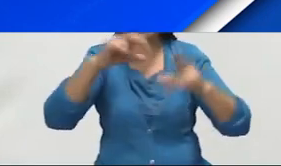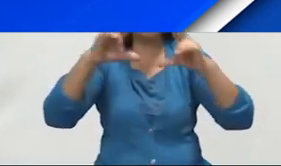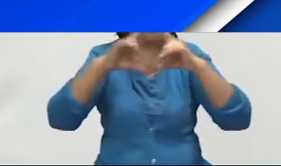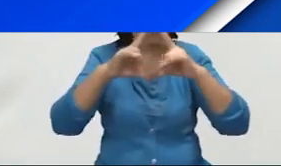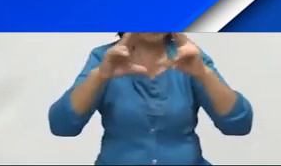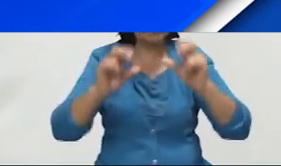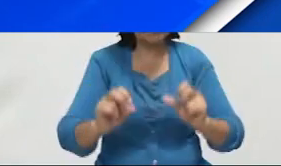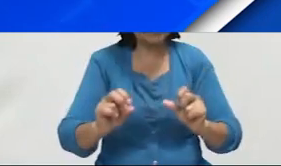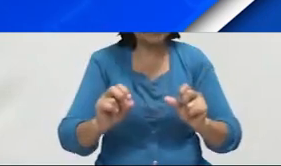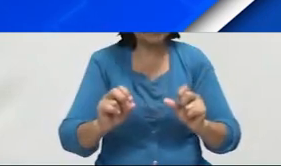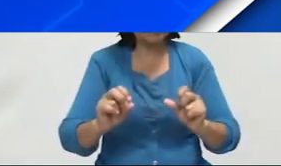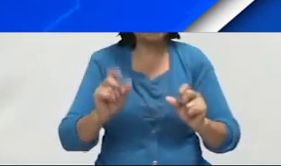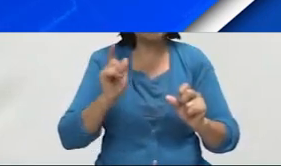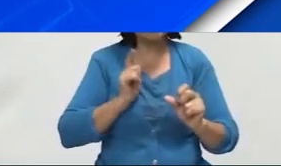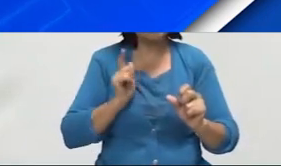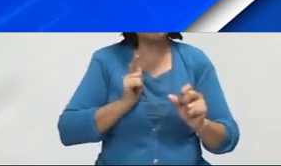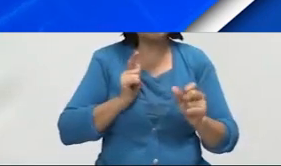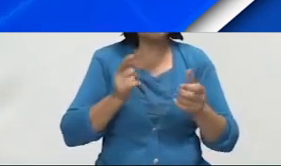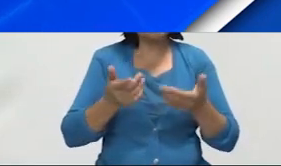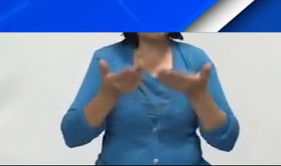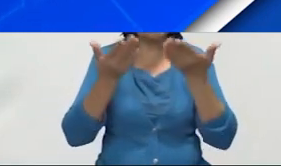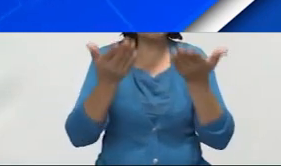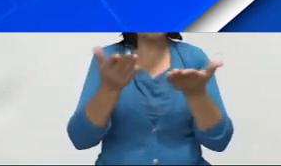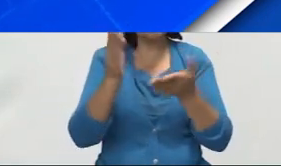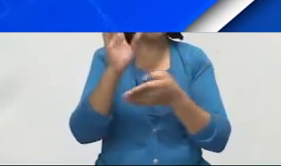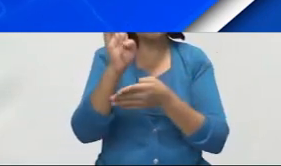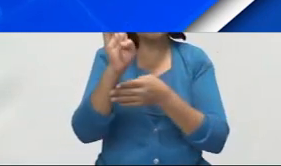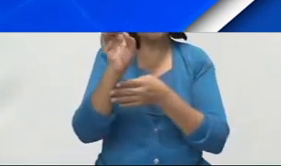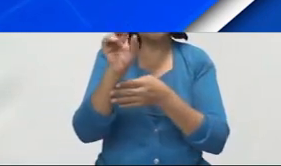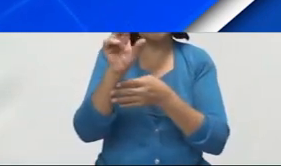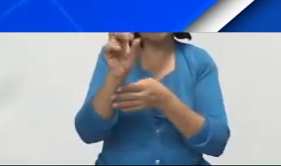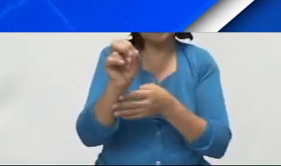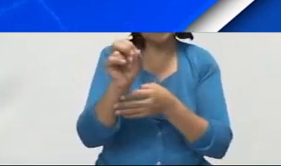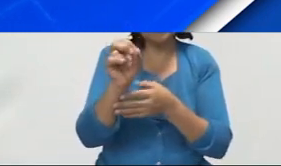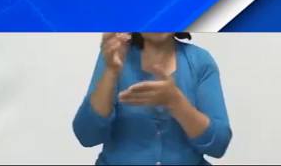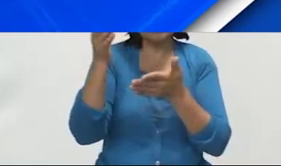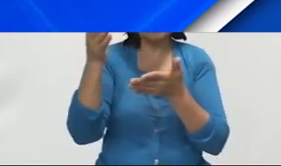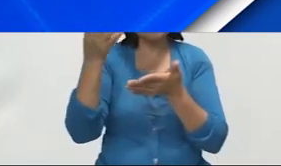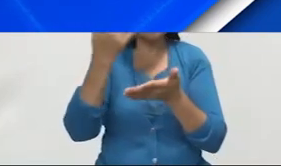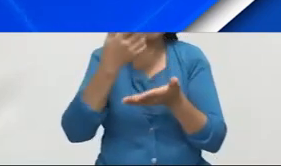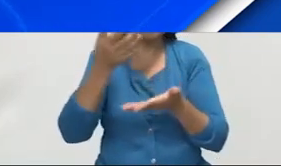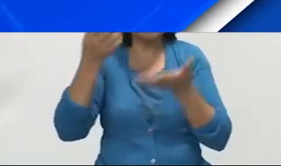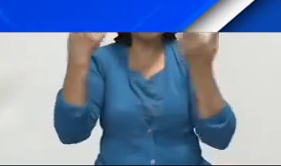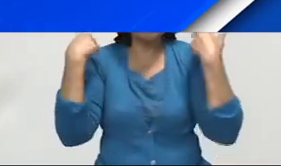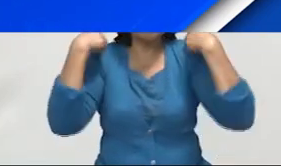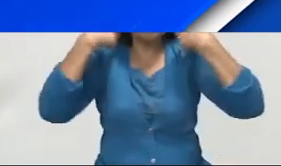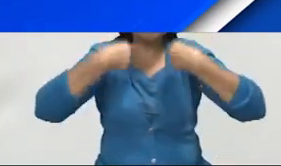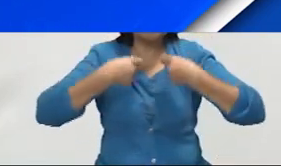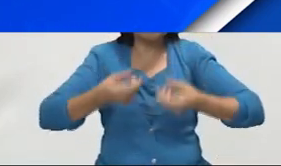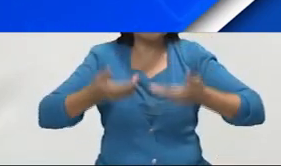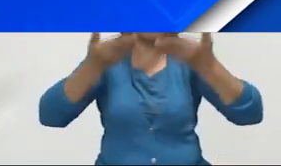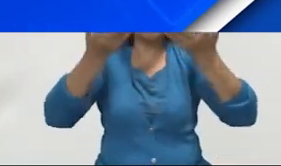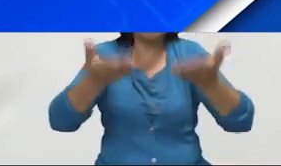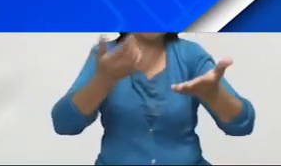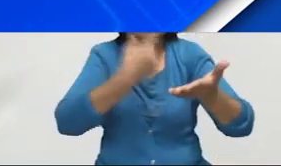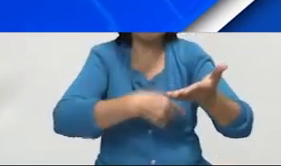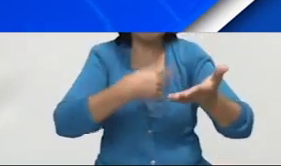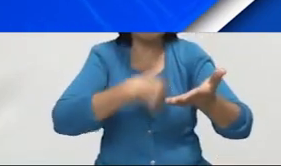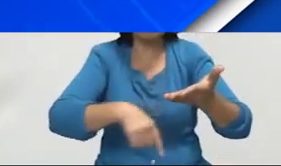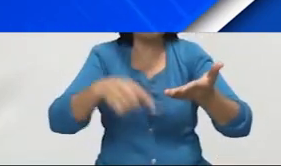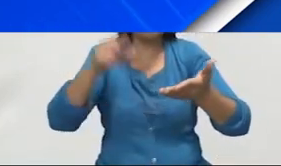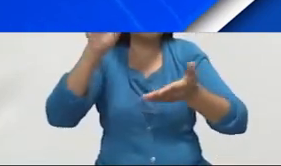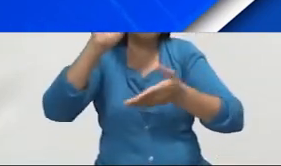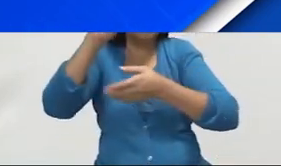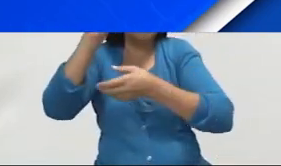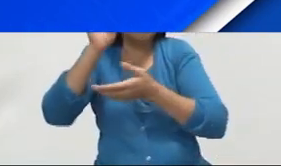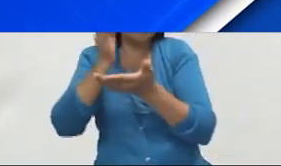país, otorgamiento del bono y los paquetes escolares para los estudiantes y para los